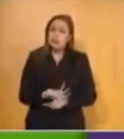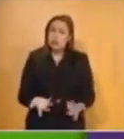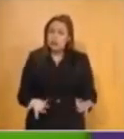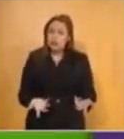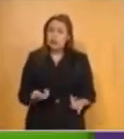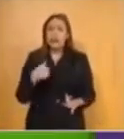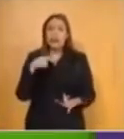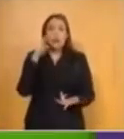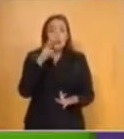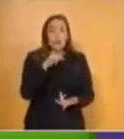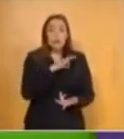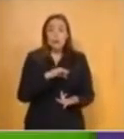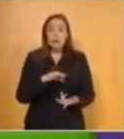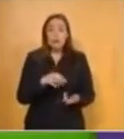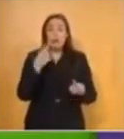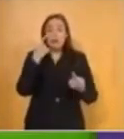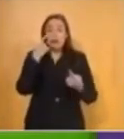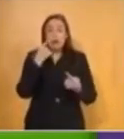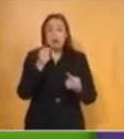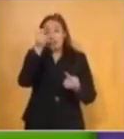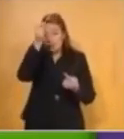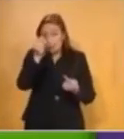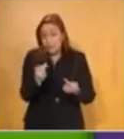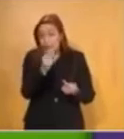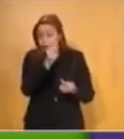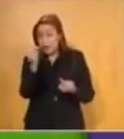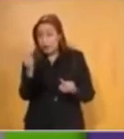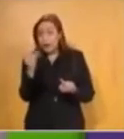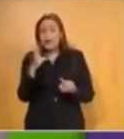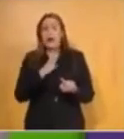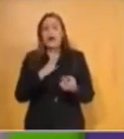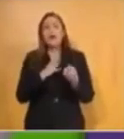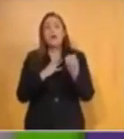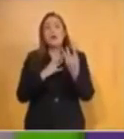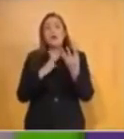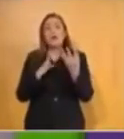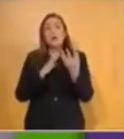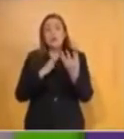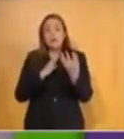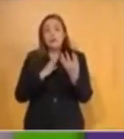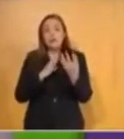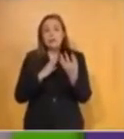tiene? Aquí podemos marcarlo, ¿ok? This is one gutter.